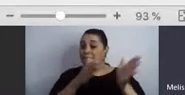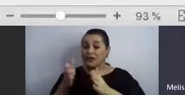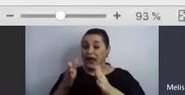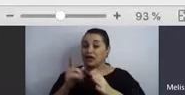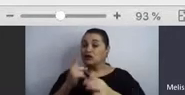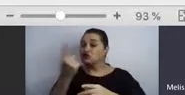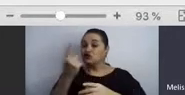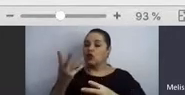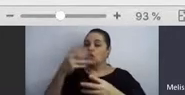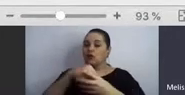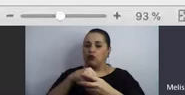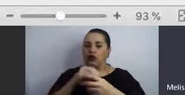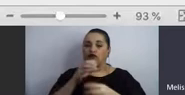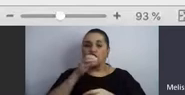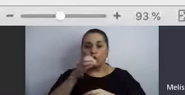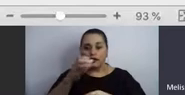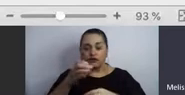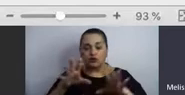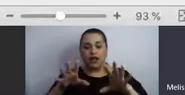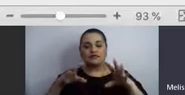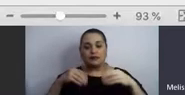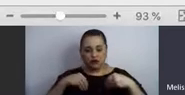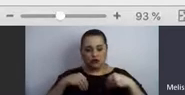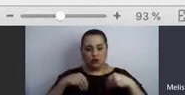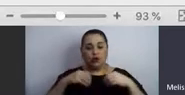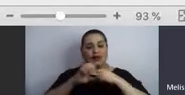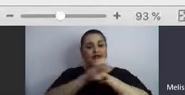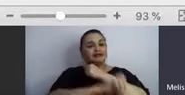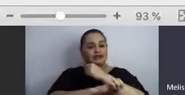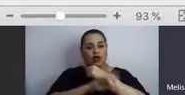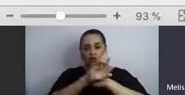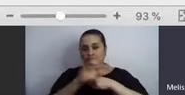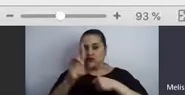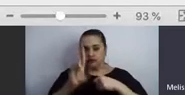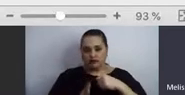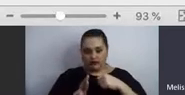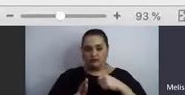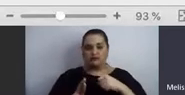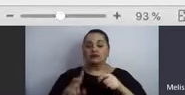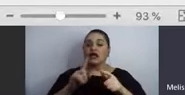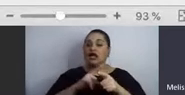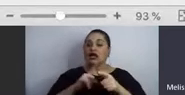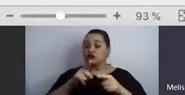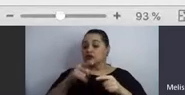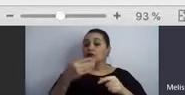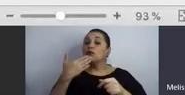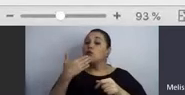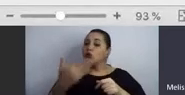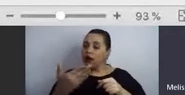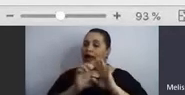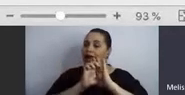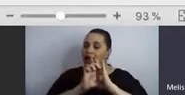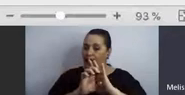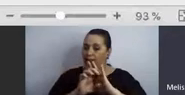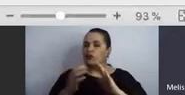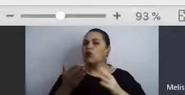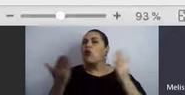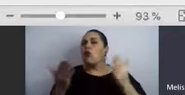las recomendaciones que aceptó el Estado costarricense. Entonces, pues, es un buen ejemplo de cómo